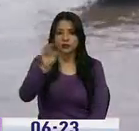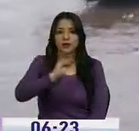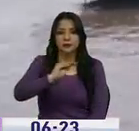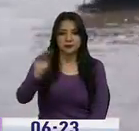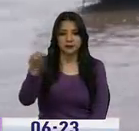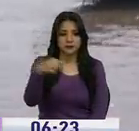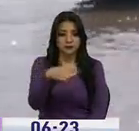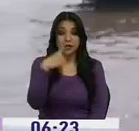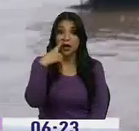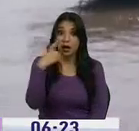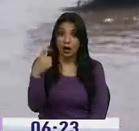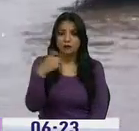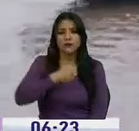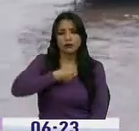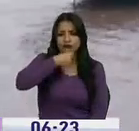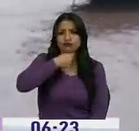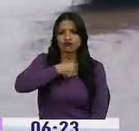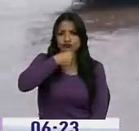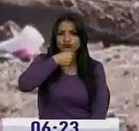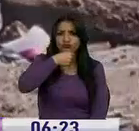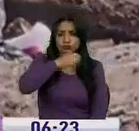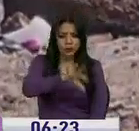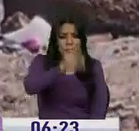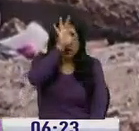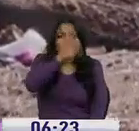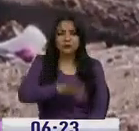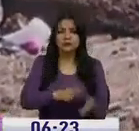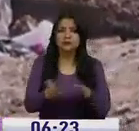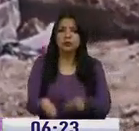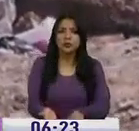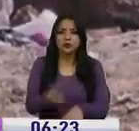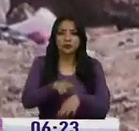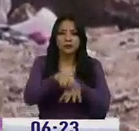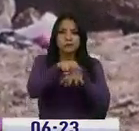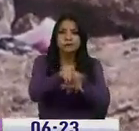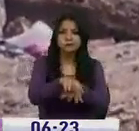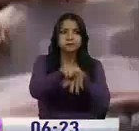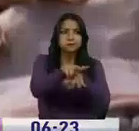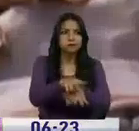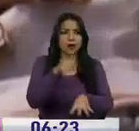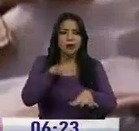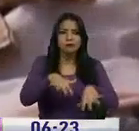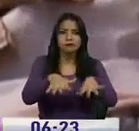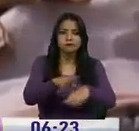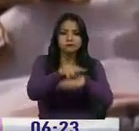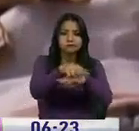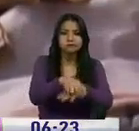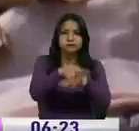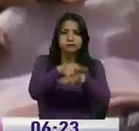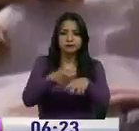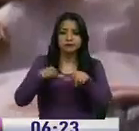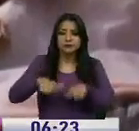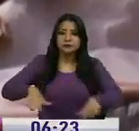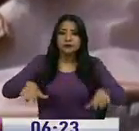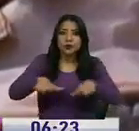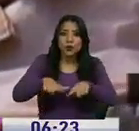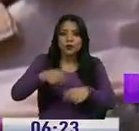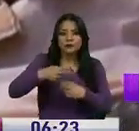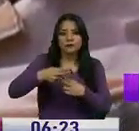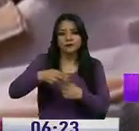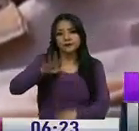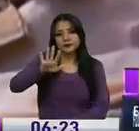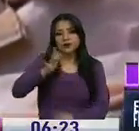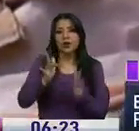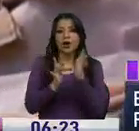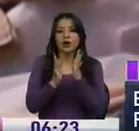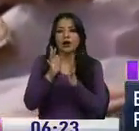hombre adulto mayor estaba sin signos vitales sobre La Ría, en el sector de la cooperativa 5 de agosto, esto